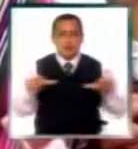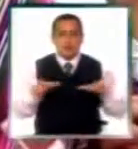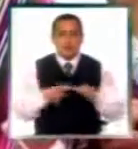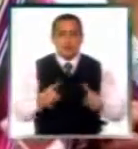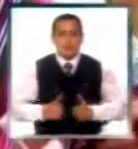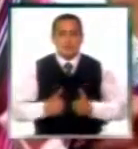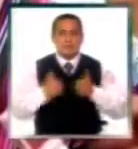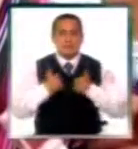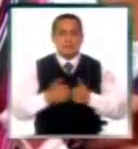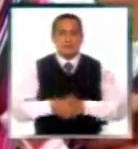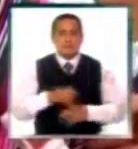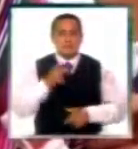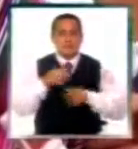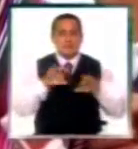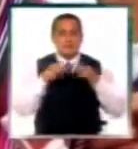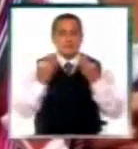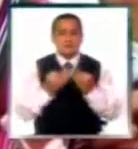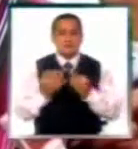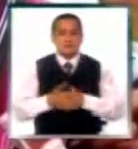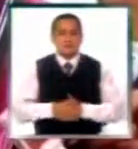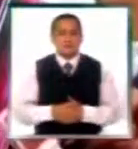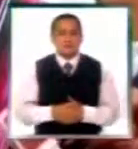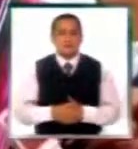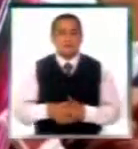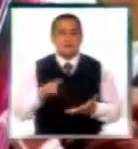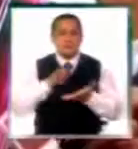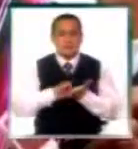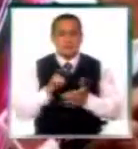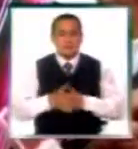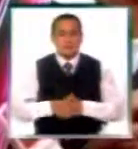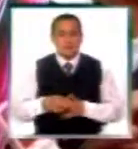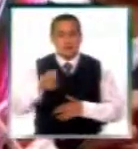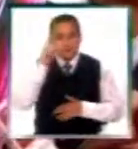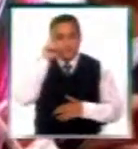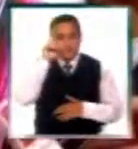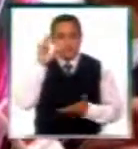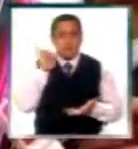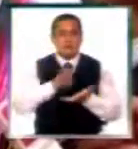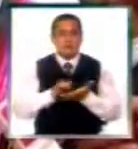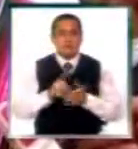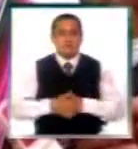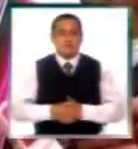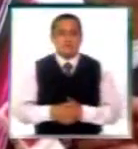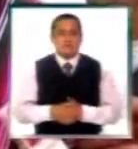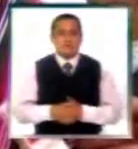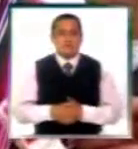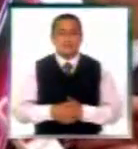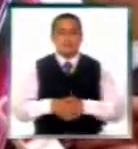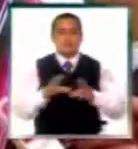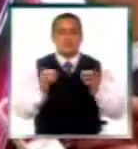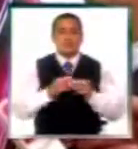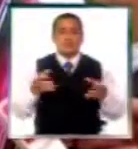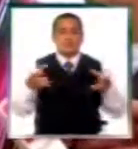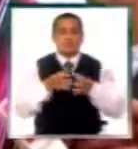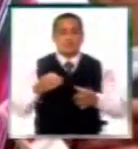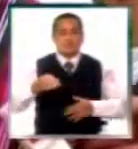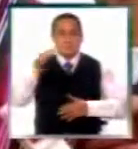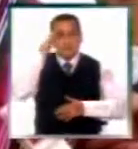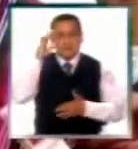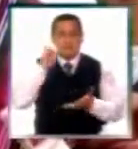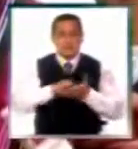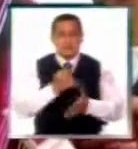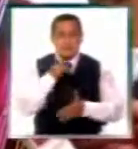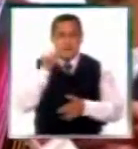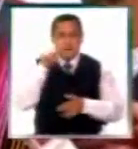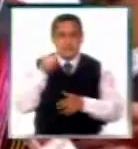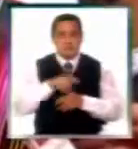vida de sus familiares, que confiemos en que los mandos militares y policiales que están